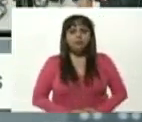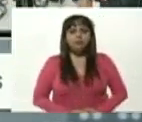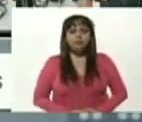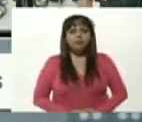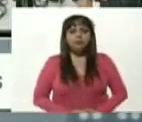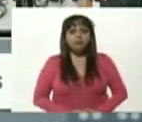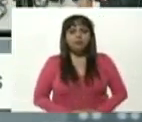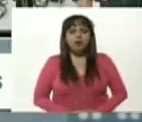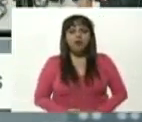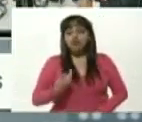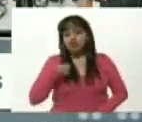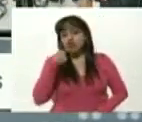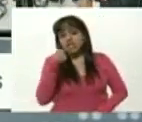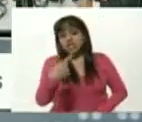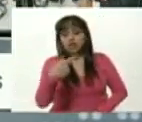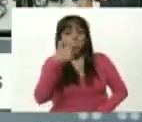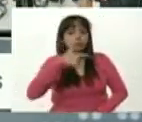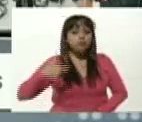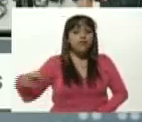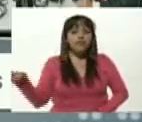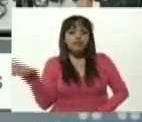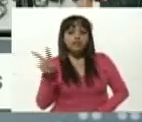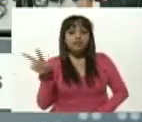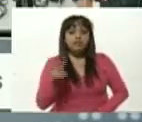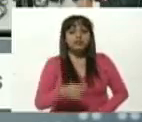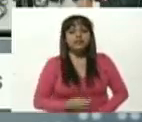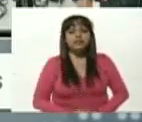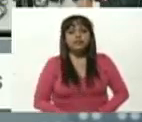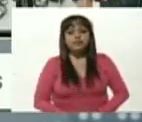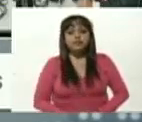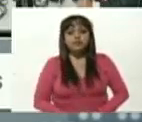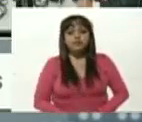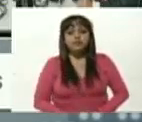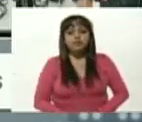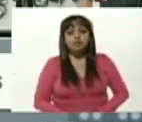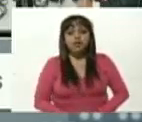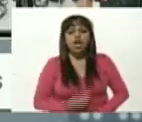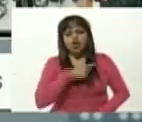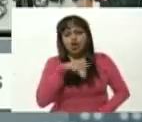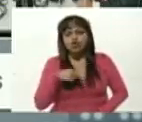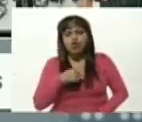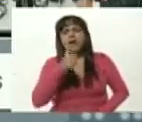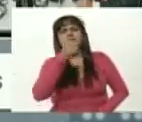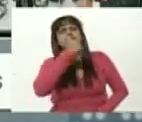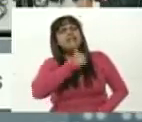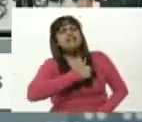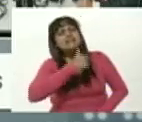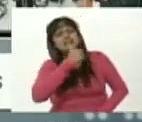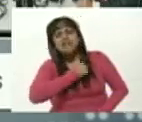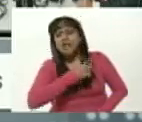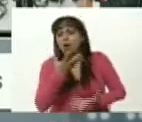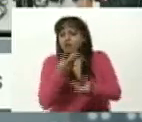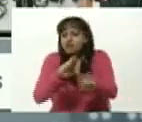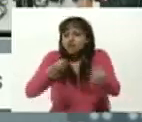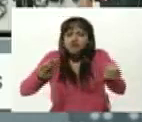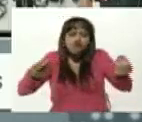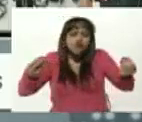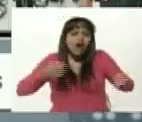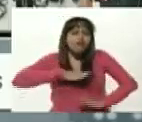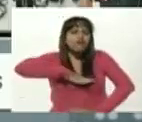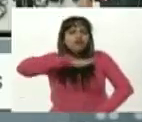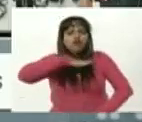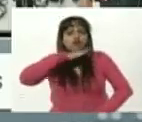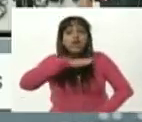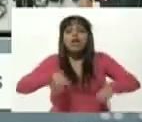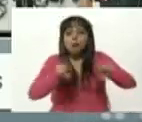Y yo le digo a los venezolanos y las venezolanas, así tengamos que tragarnos 10 sapos más, el